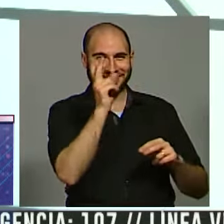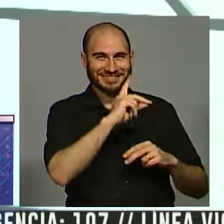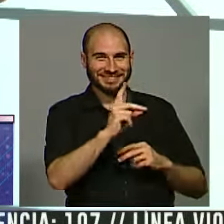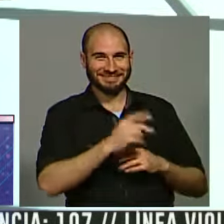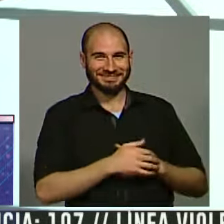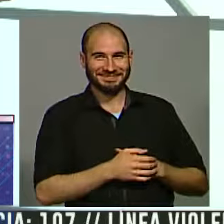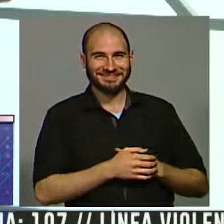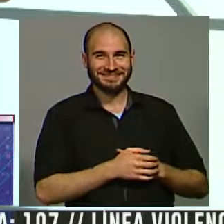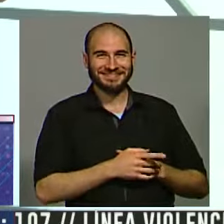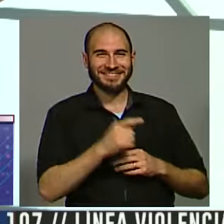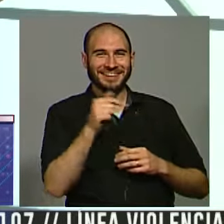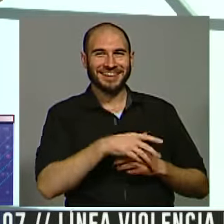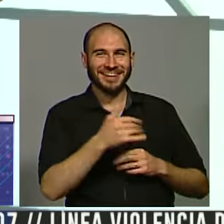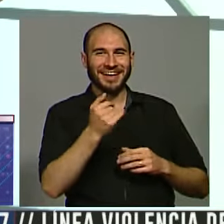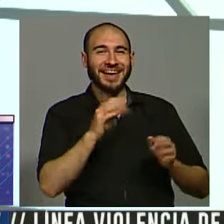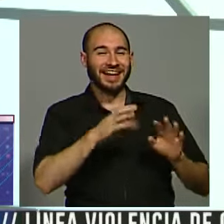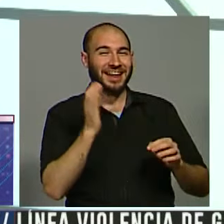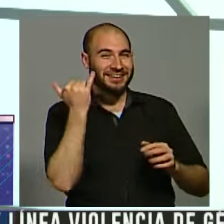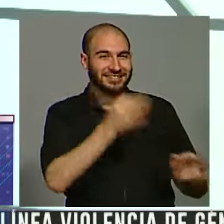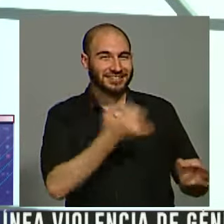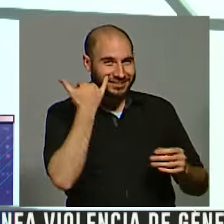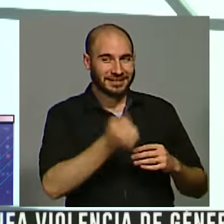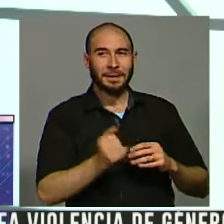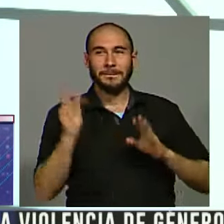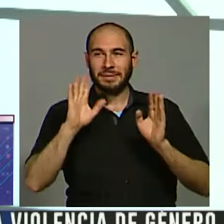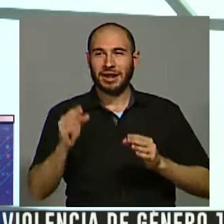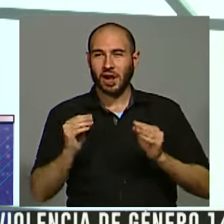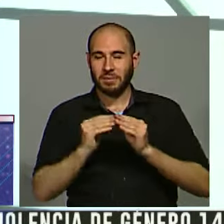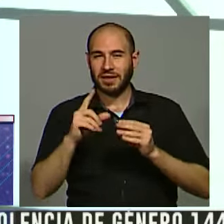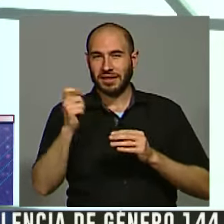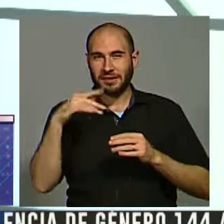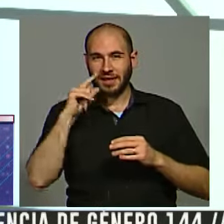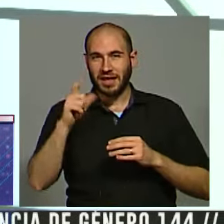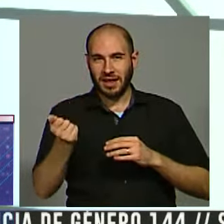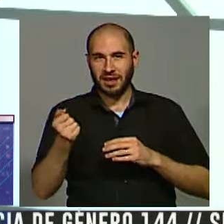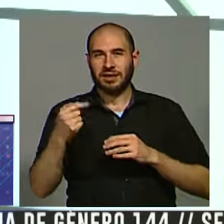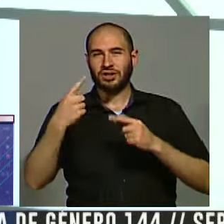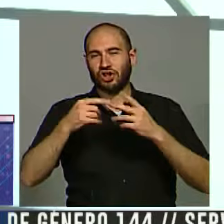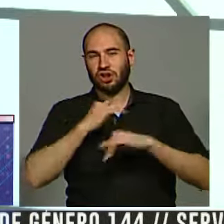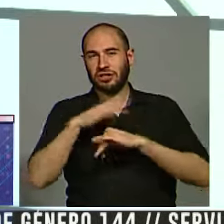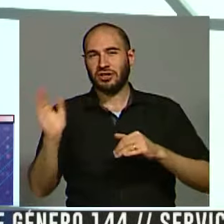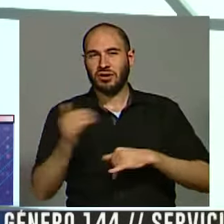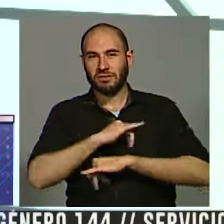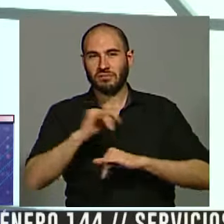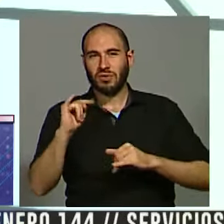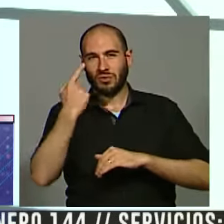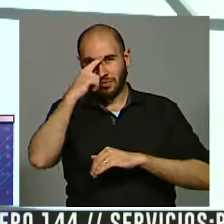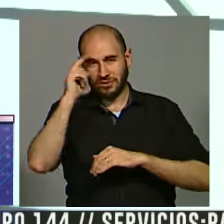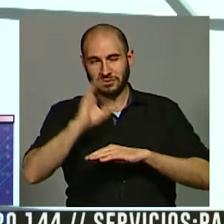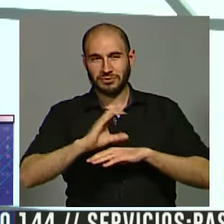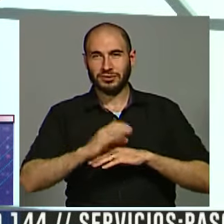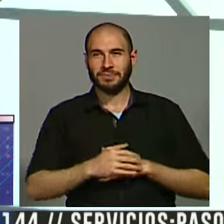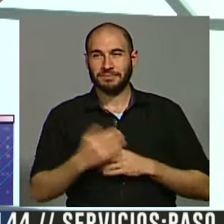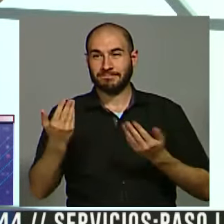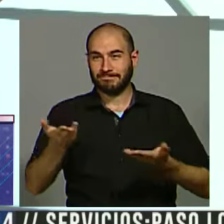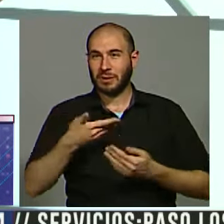HD. Y ya tenemos a alguien en el estudio. Sí. Sí, está preparada nuestra compañera Camila Castro, que nos trae todas las noticias y la información de la Universidad Nacional de